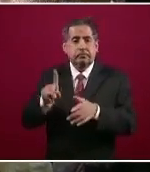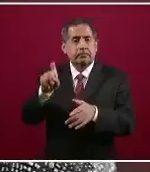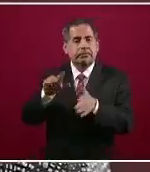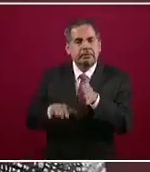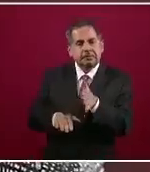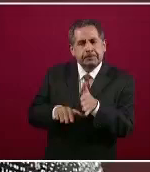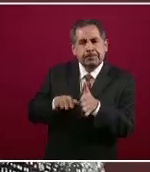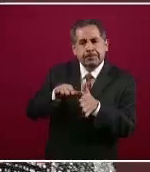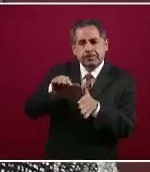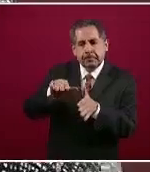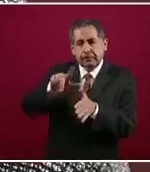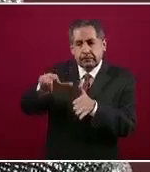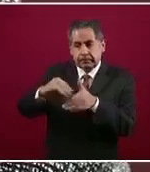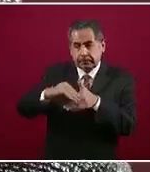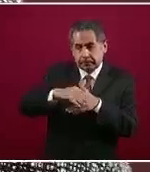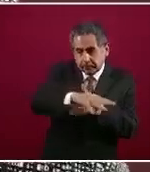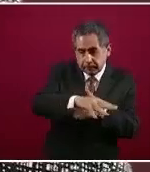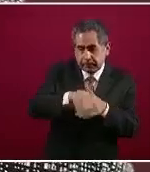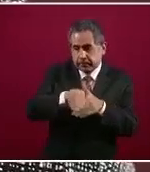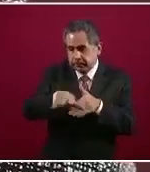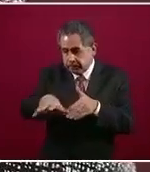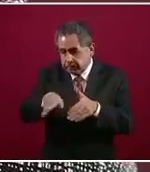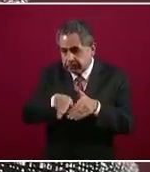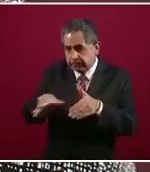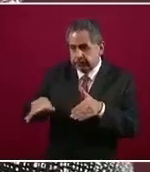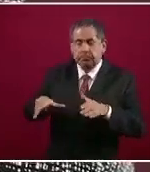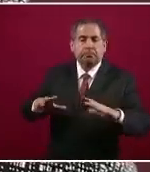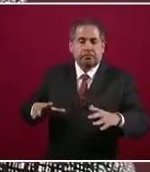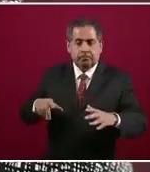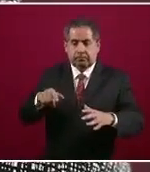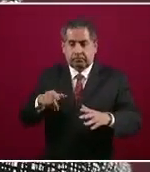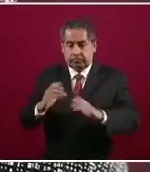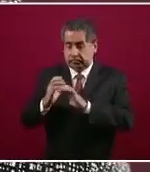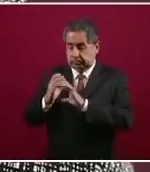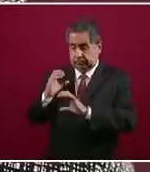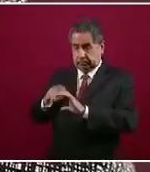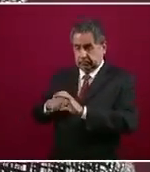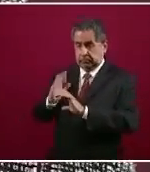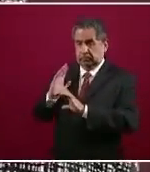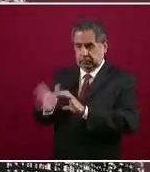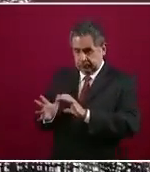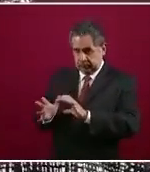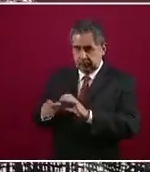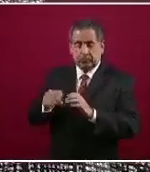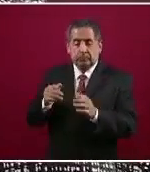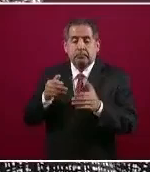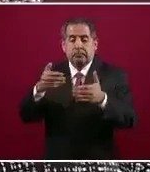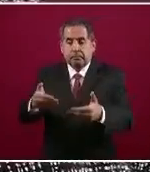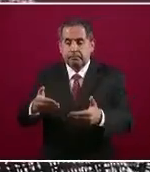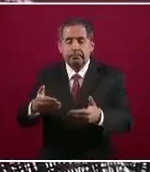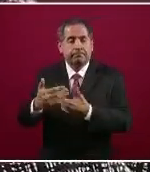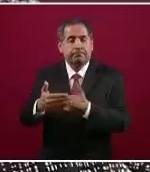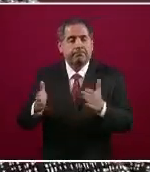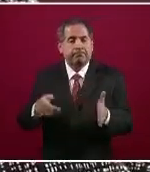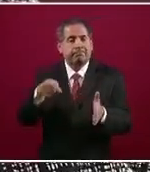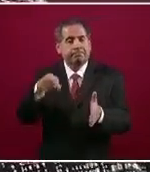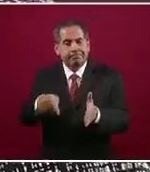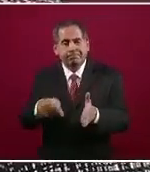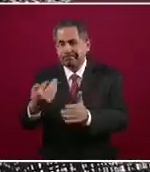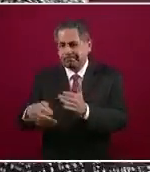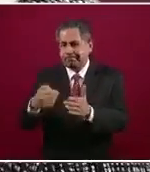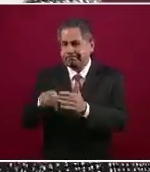funcional a partir ya de esta semana junto con el túnel, o sea, ya operativamente, funcionalmente, ya va a estar operativo. Va a faltar